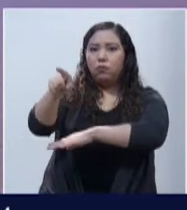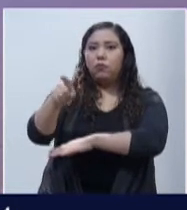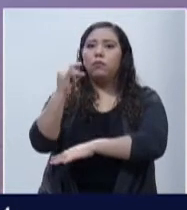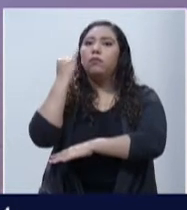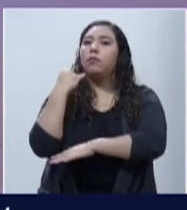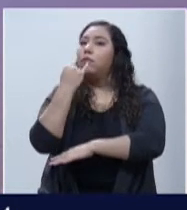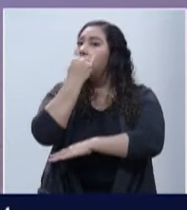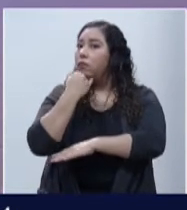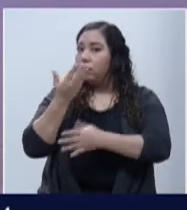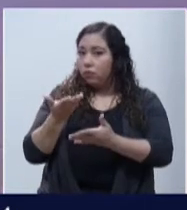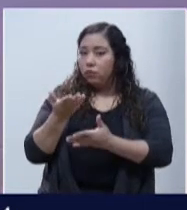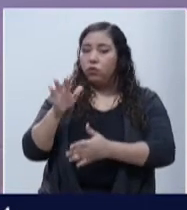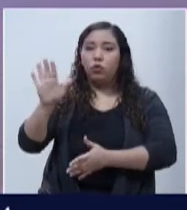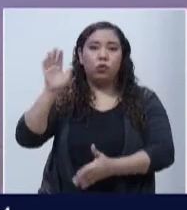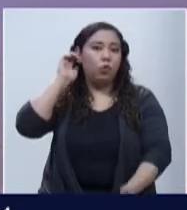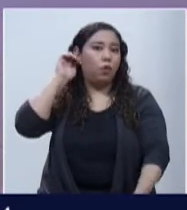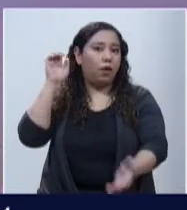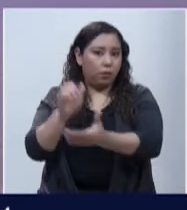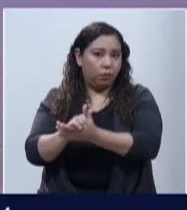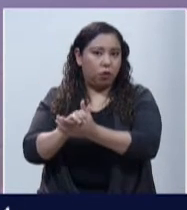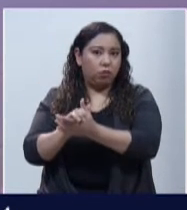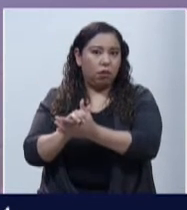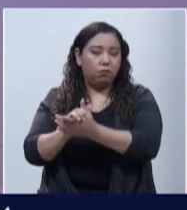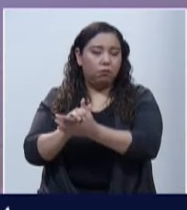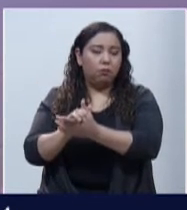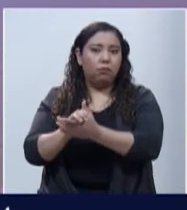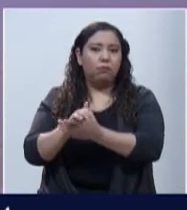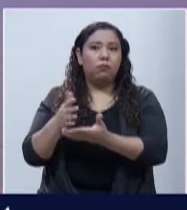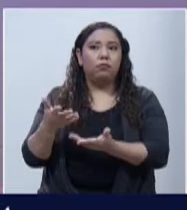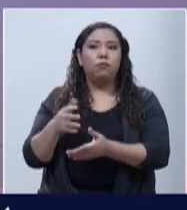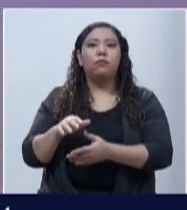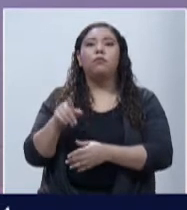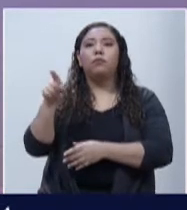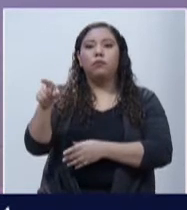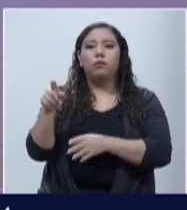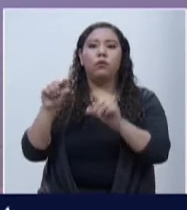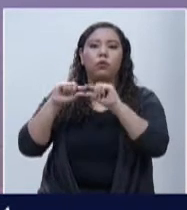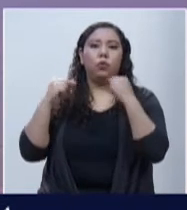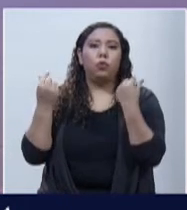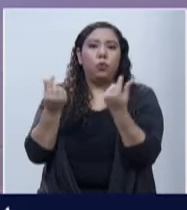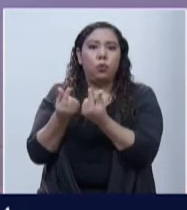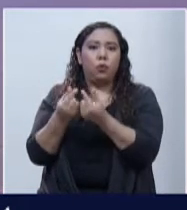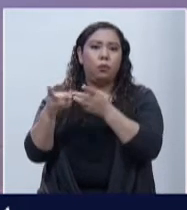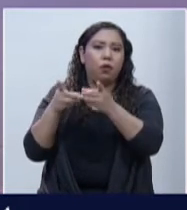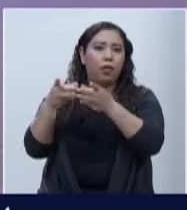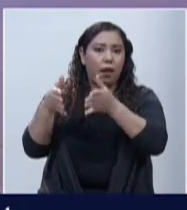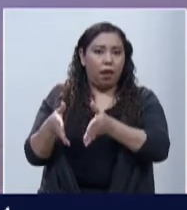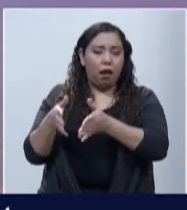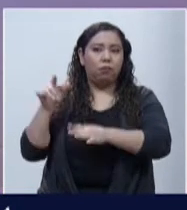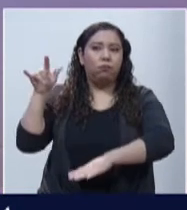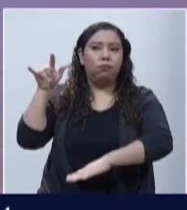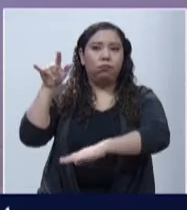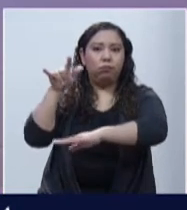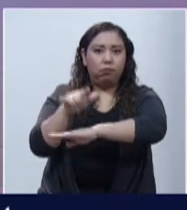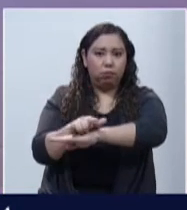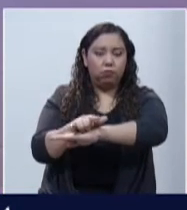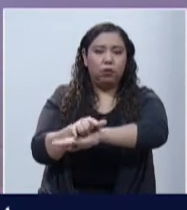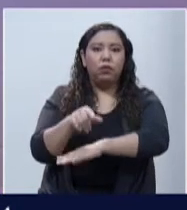su esposa la primera dama de la nación ana garcía de hernández y su comitiva fueron recibidos en el aeropuerto ben-gurion